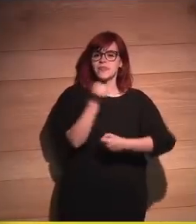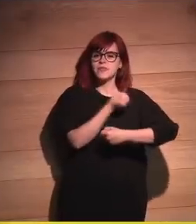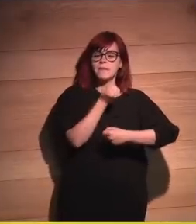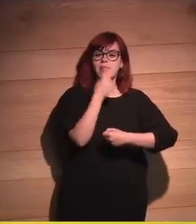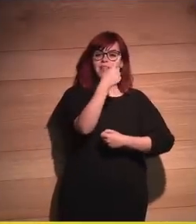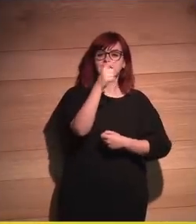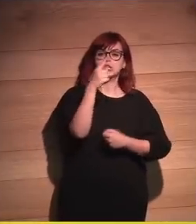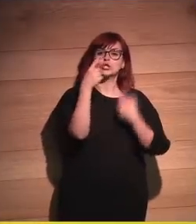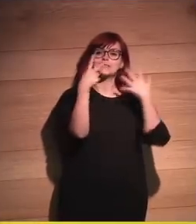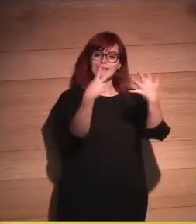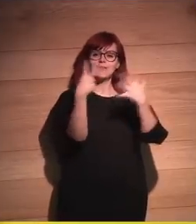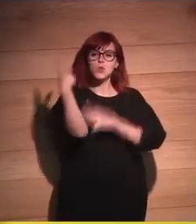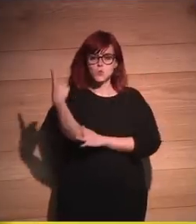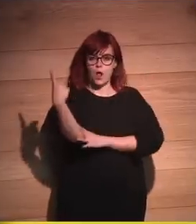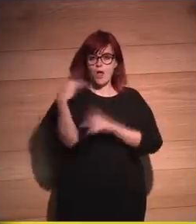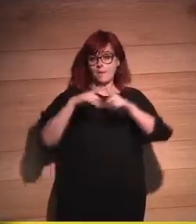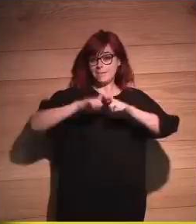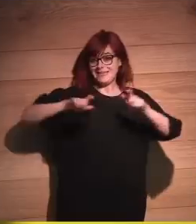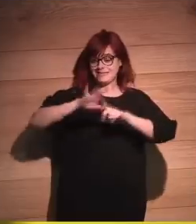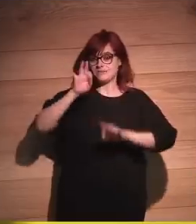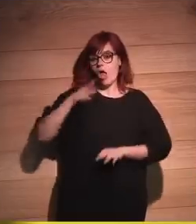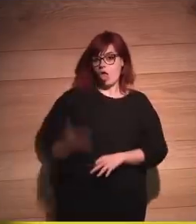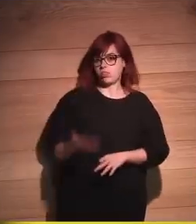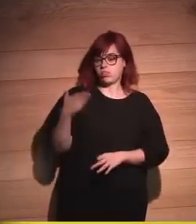había 171 empresas